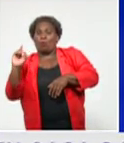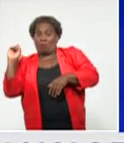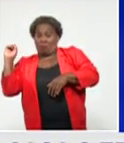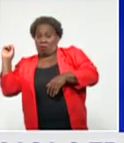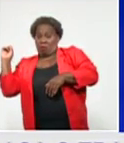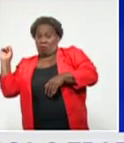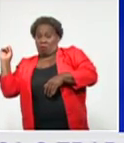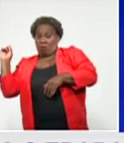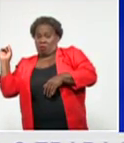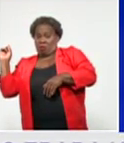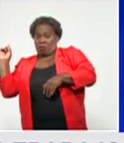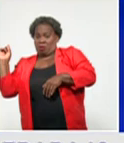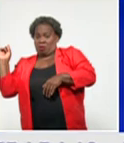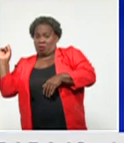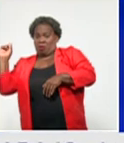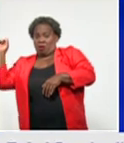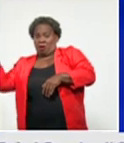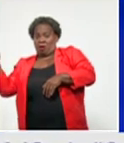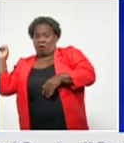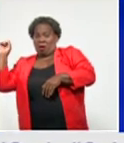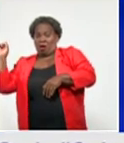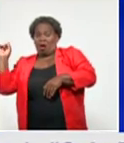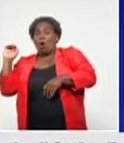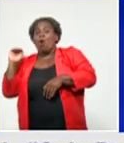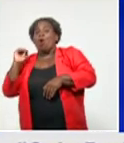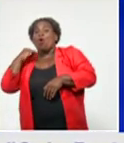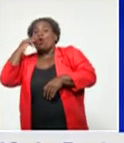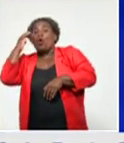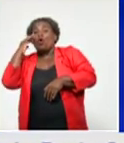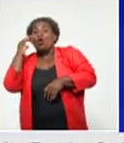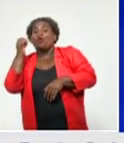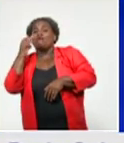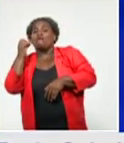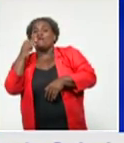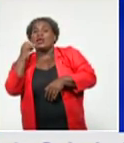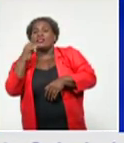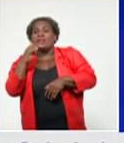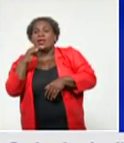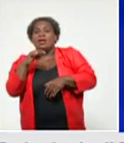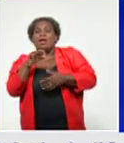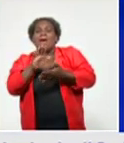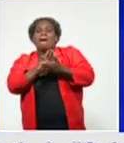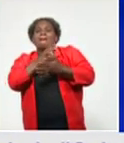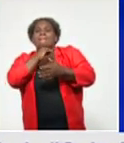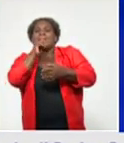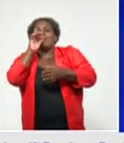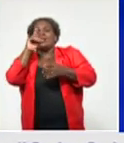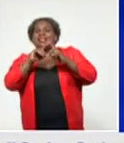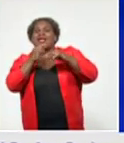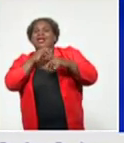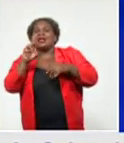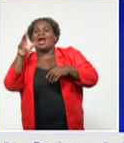y con el color verde el Mediterráneo Oriental. Este es el comportamiento. Aquí,